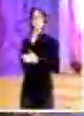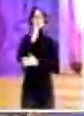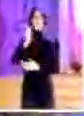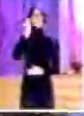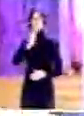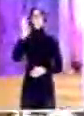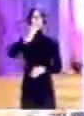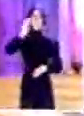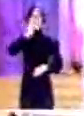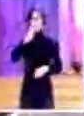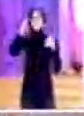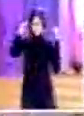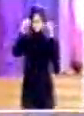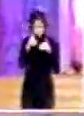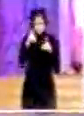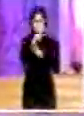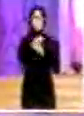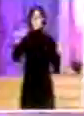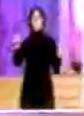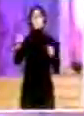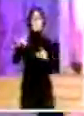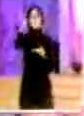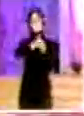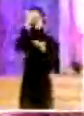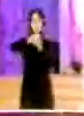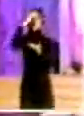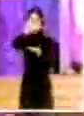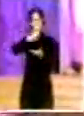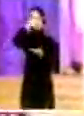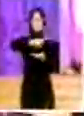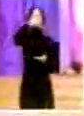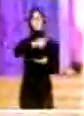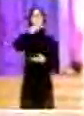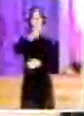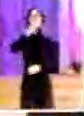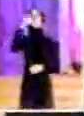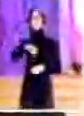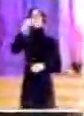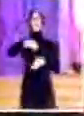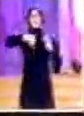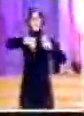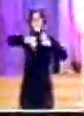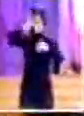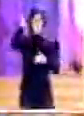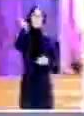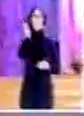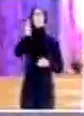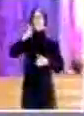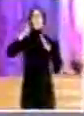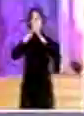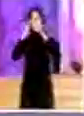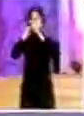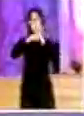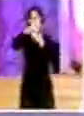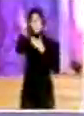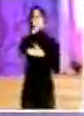delincuentes, que solo piensan en robar a los contribuyentes. Aquí el banco te echa la puta calle, mientras el rey Felipe